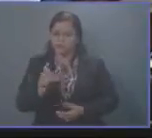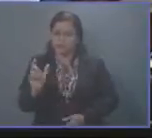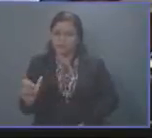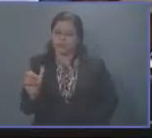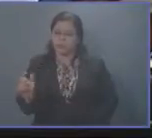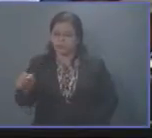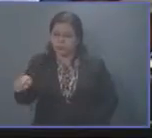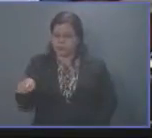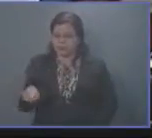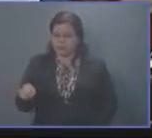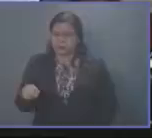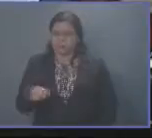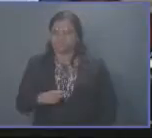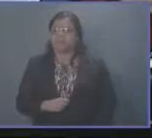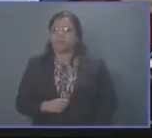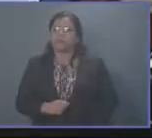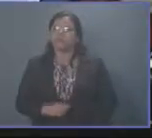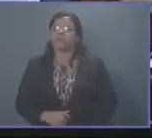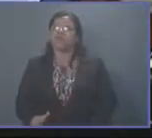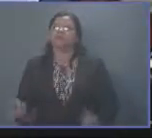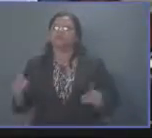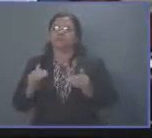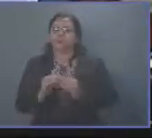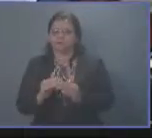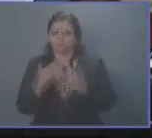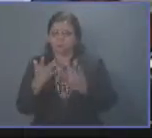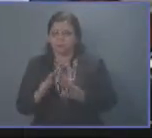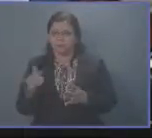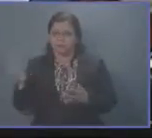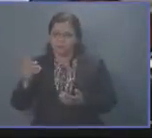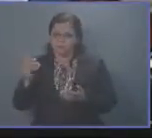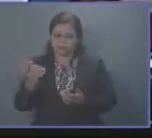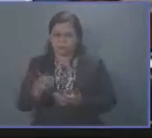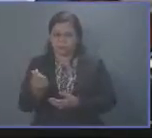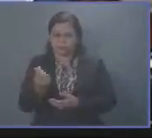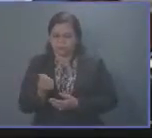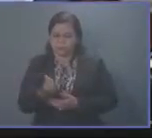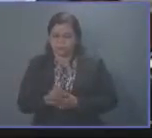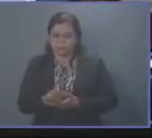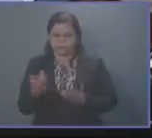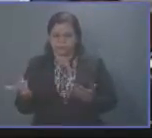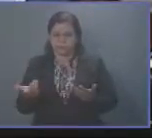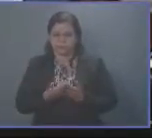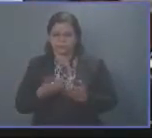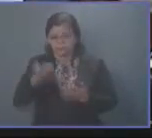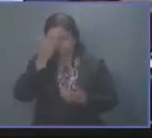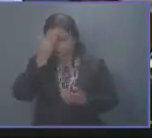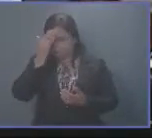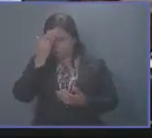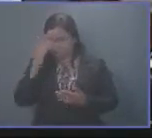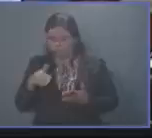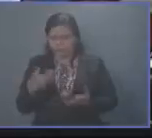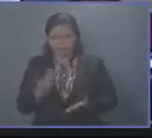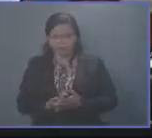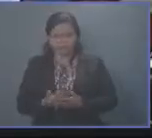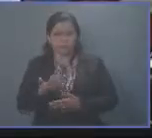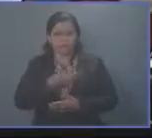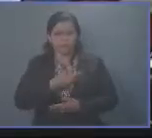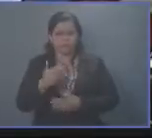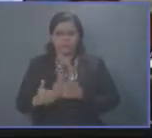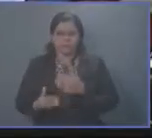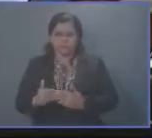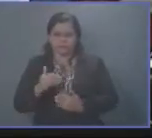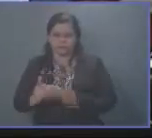de crédito, y aparte de esa educación financiera deriva del conocimiento de las transacciones